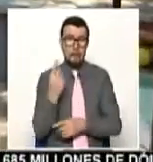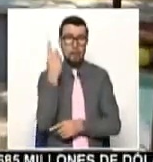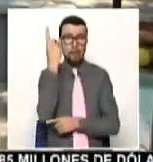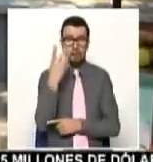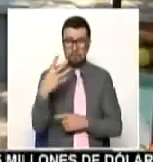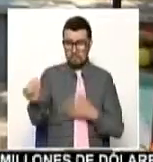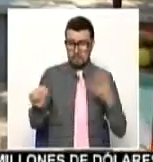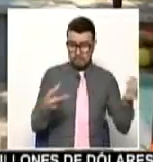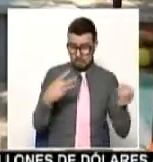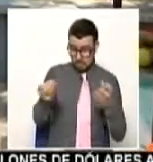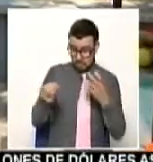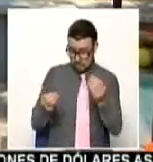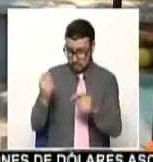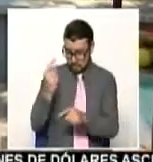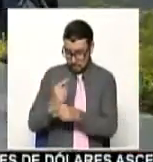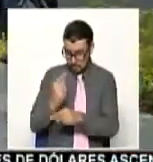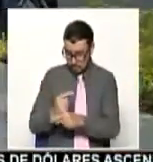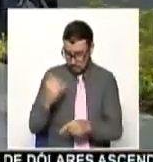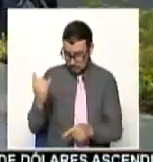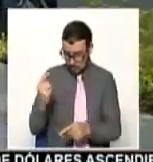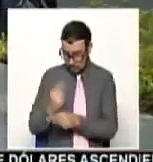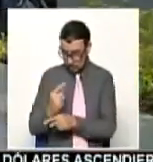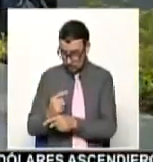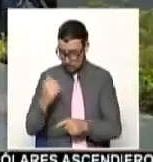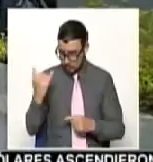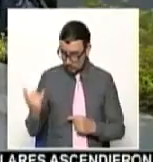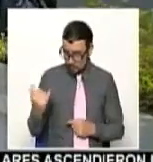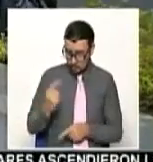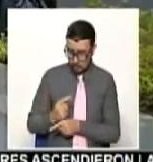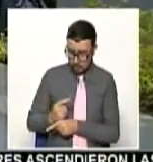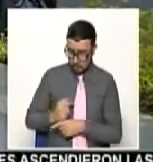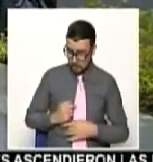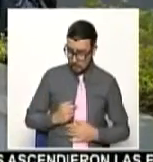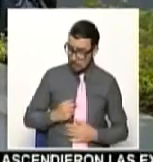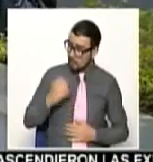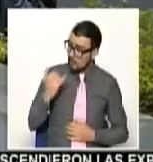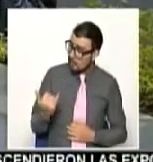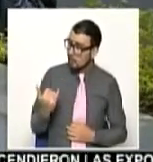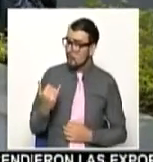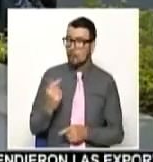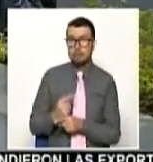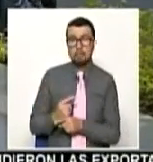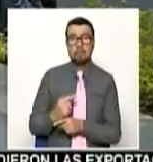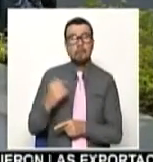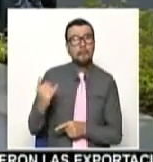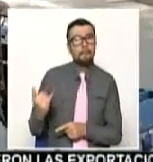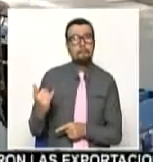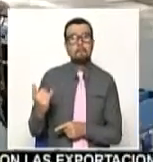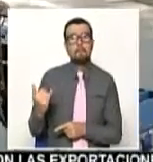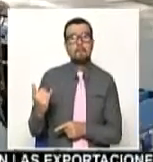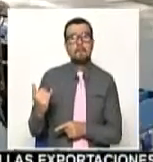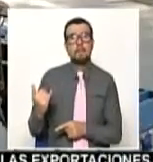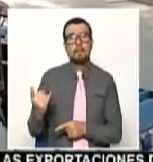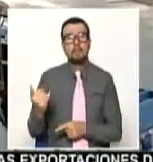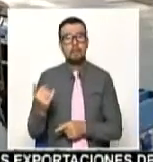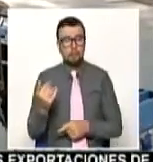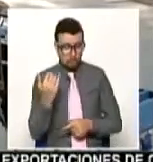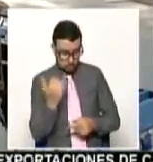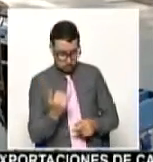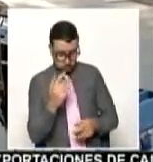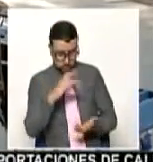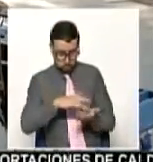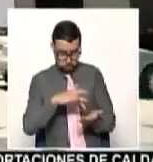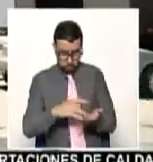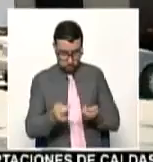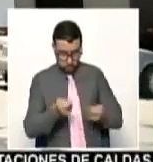su preocupación sobre el consumo de drogas, que según él se convierte en una gran amenaza para la juventud y la sociedad en general. Al final de su visita,